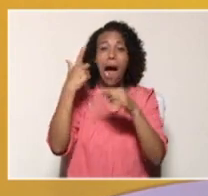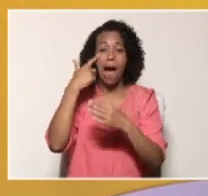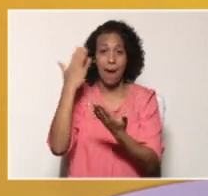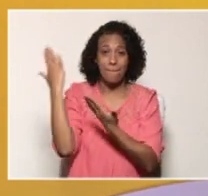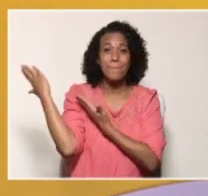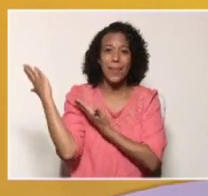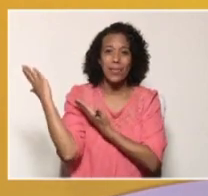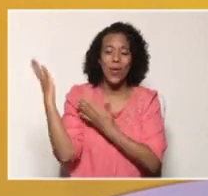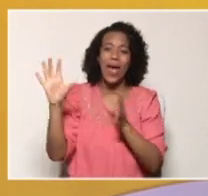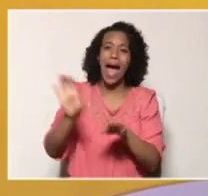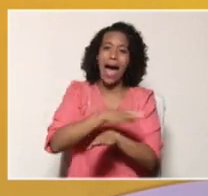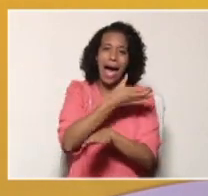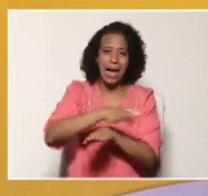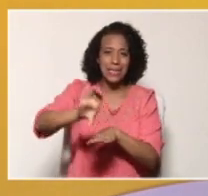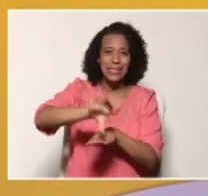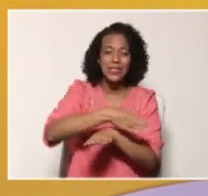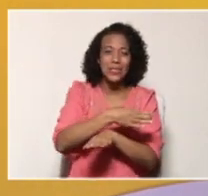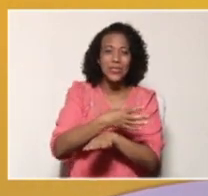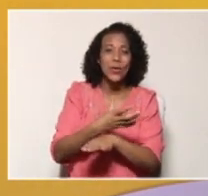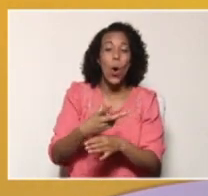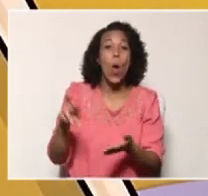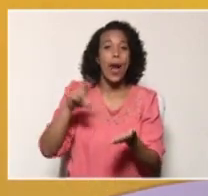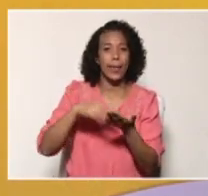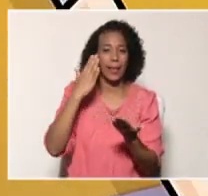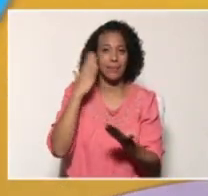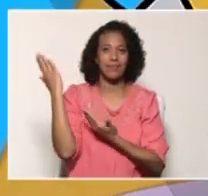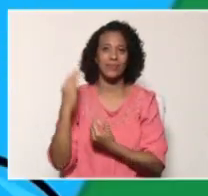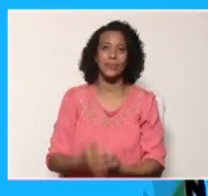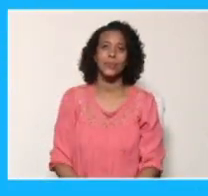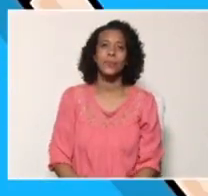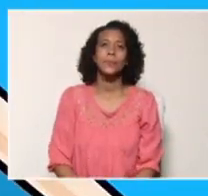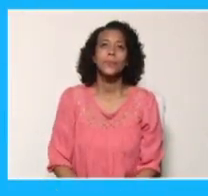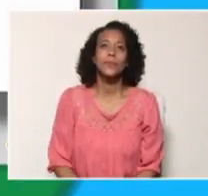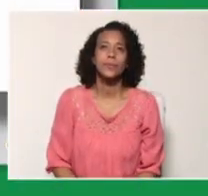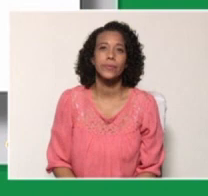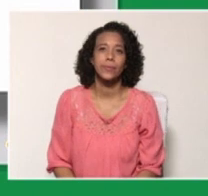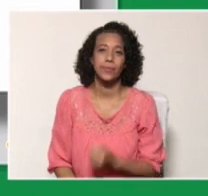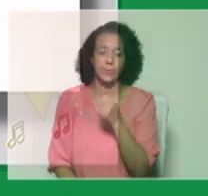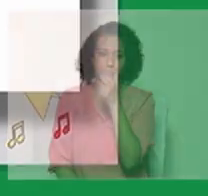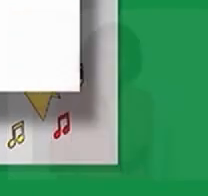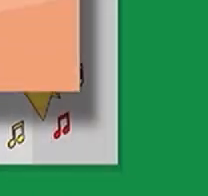allí con esa canción que es una retahíla.